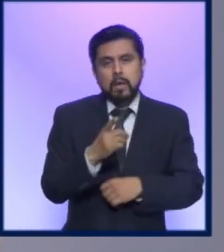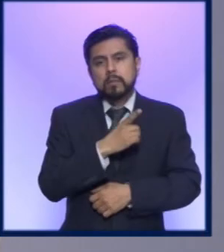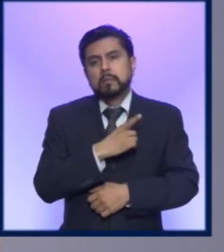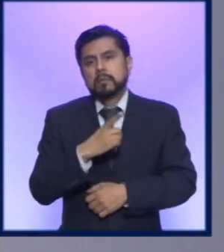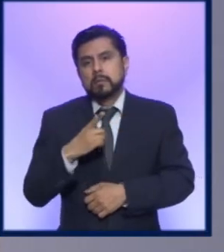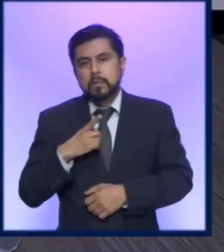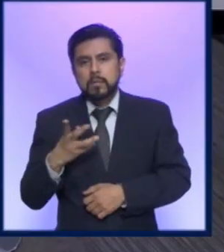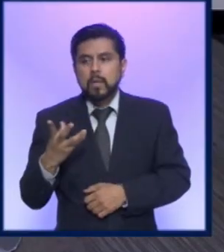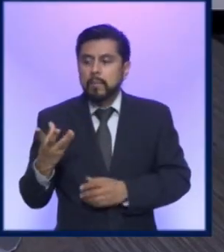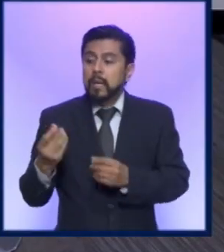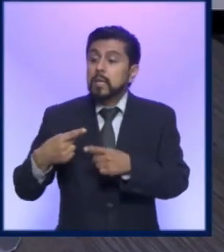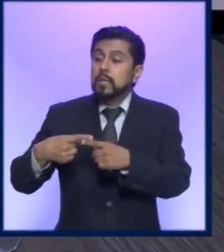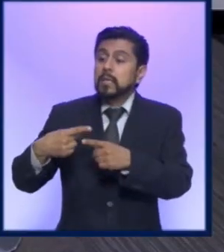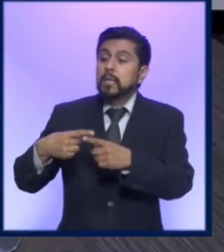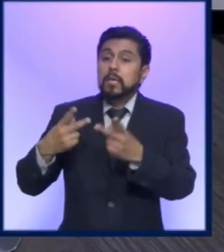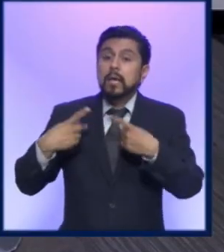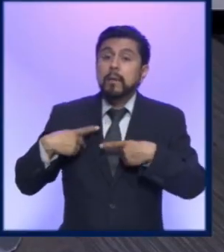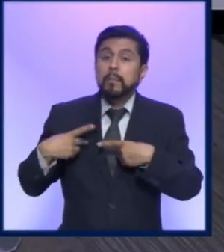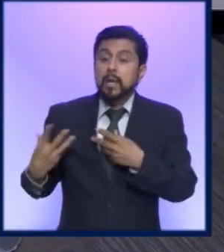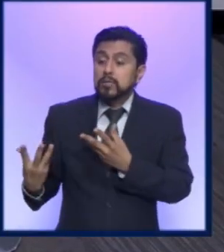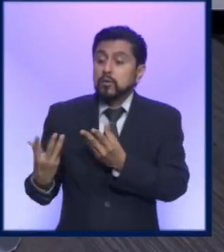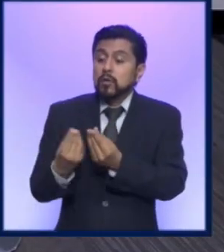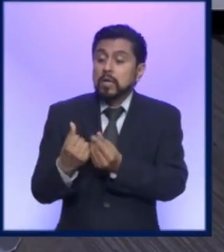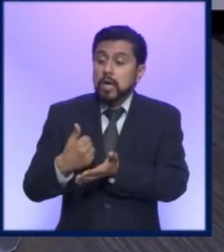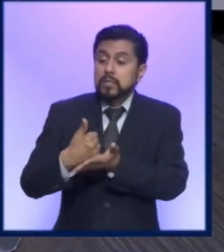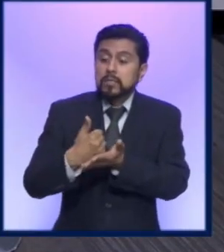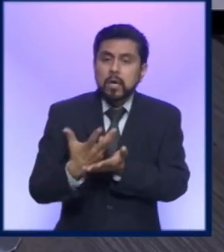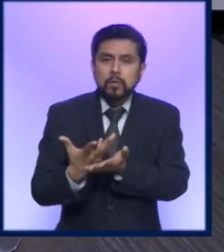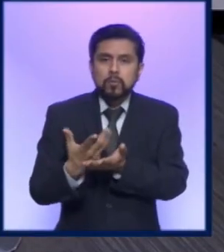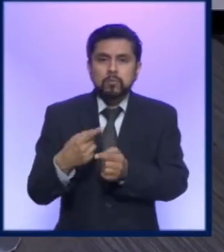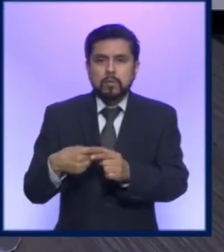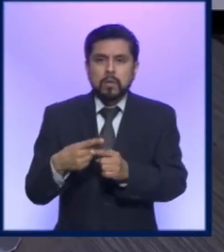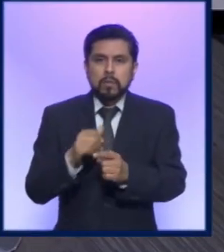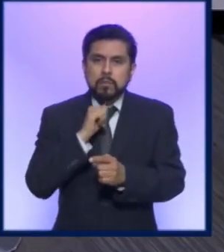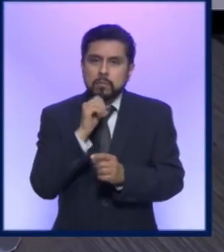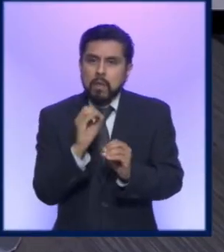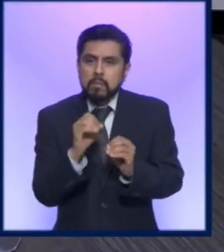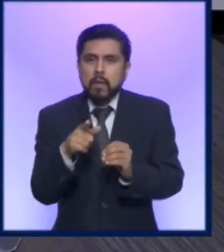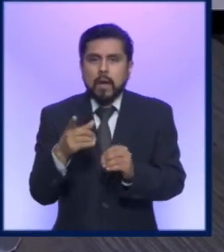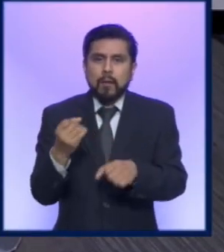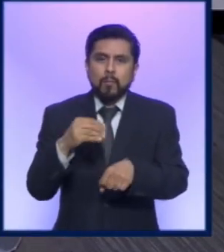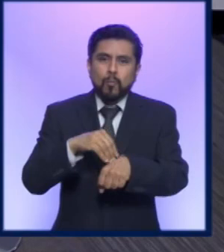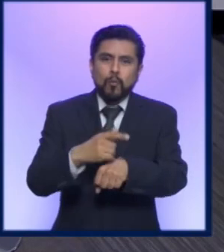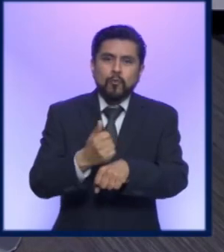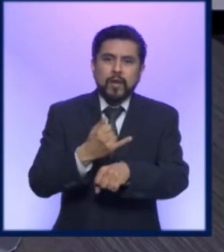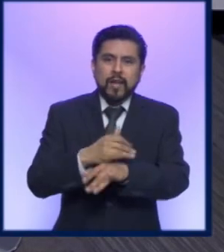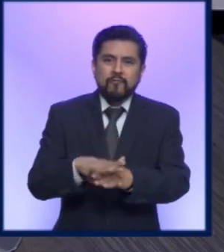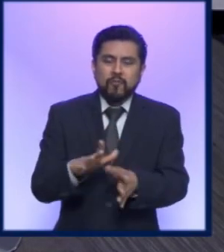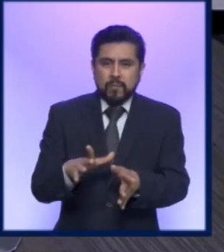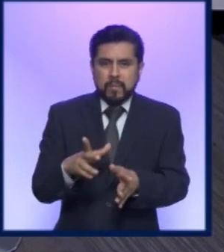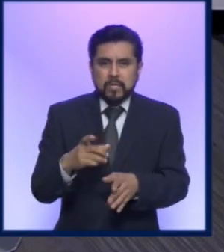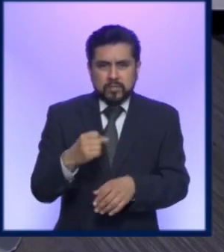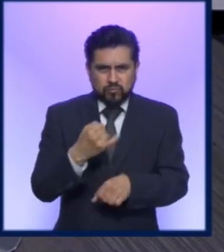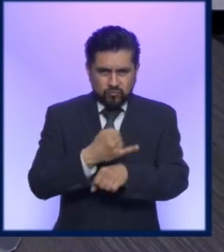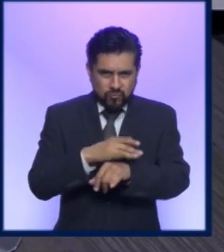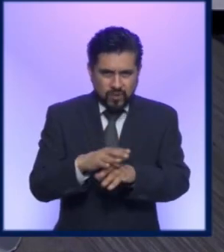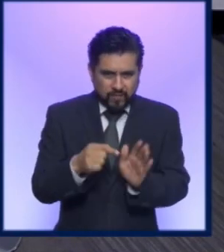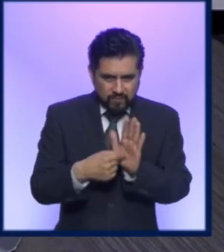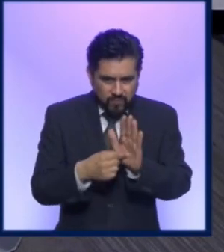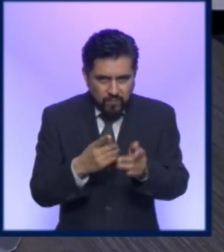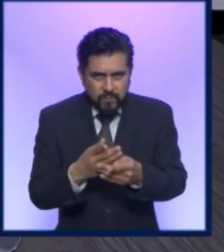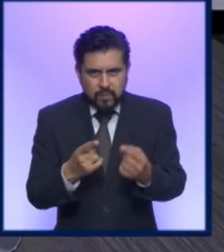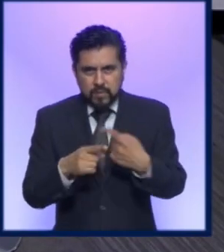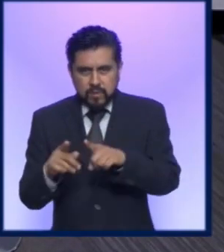respaldo de la ciudadanía tienen que realizar actos en tal sentido Y bueno pues si bien existe el deber de presentar sus informes de ingresos y